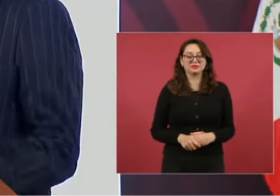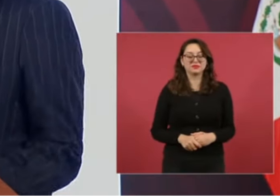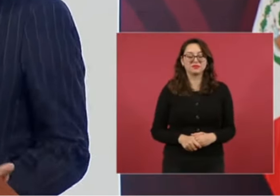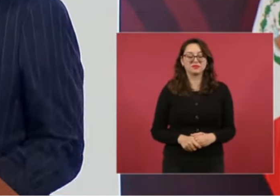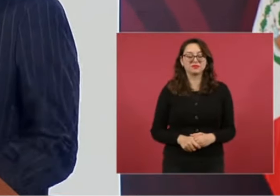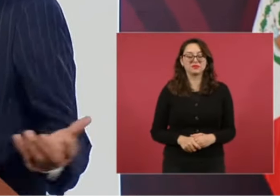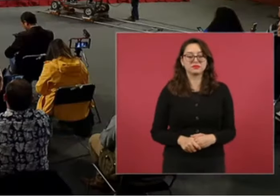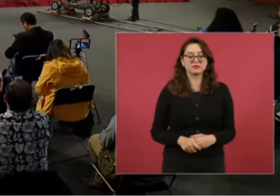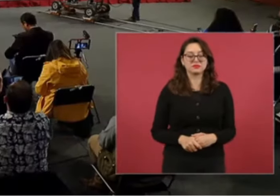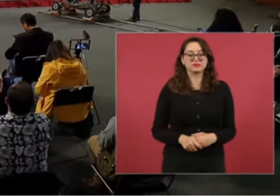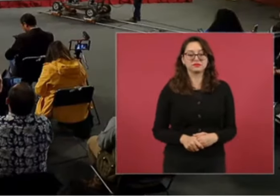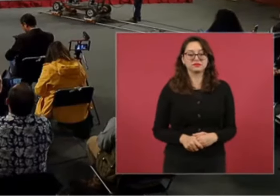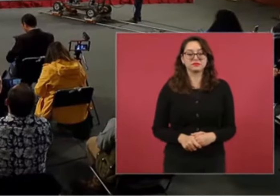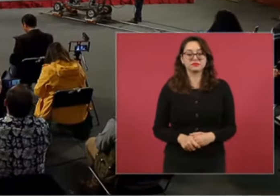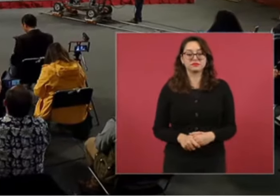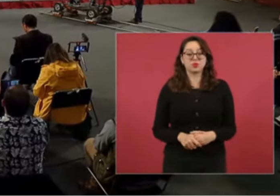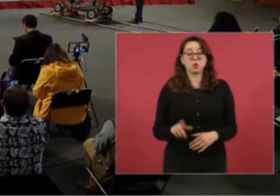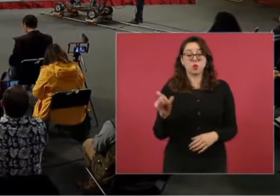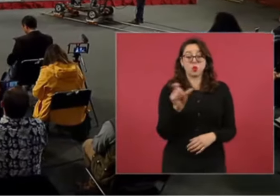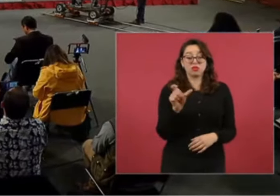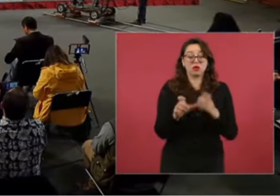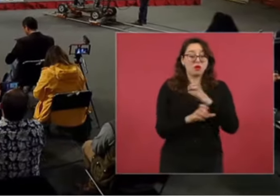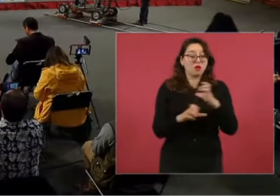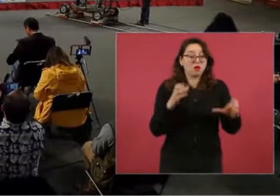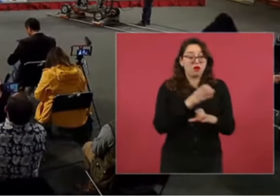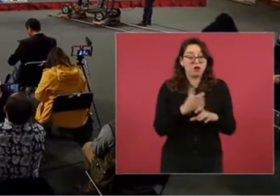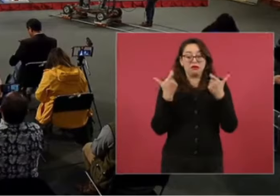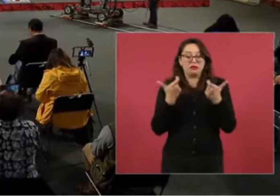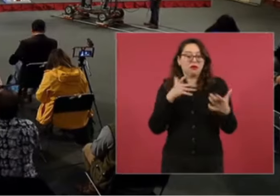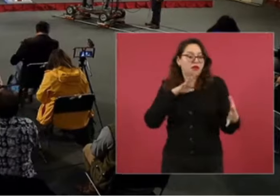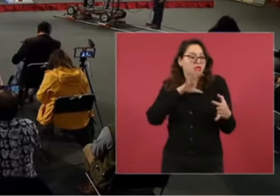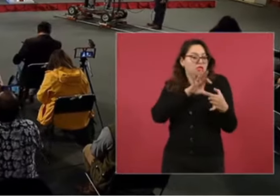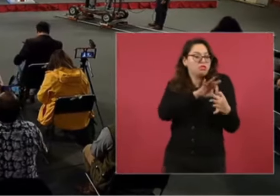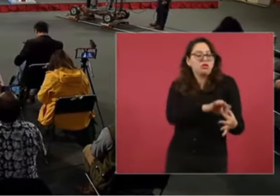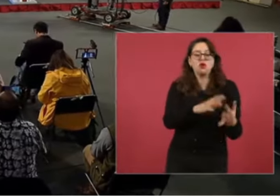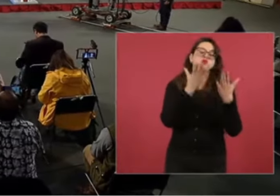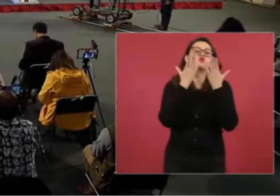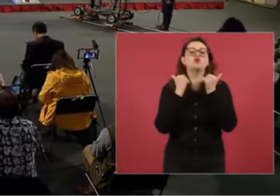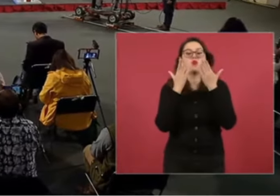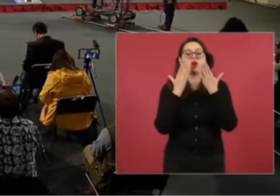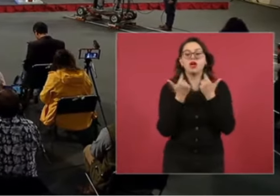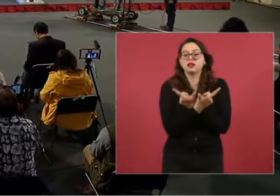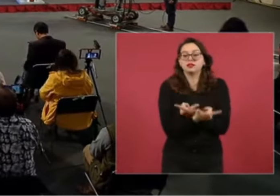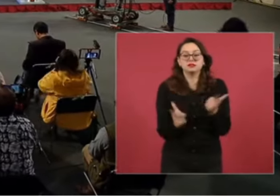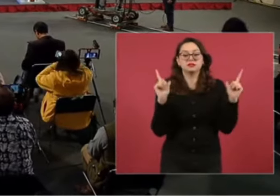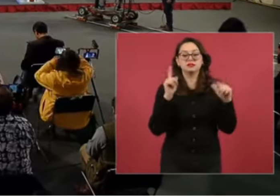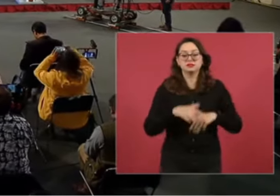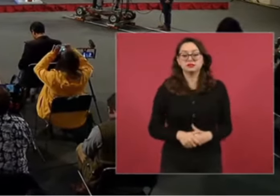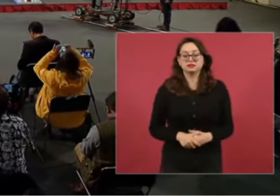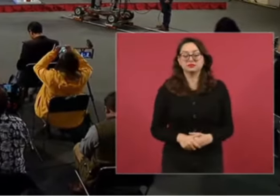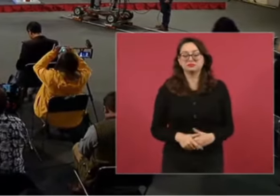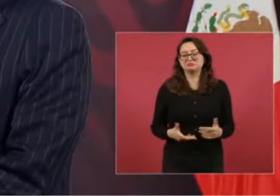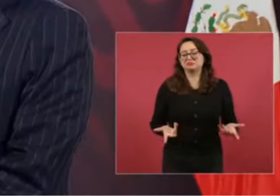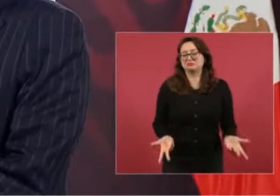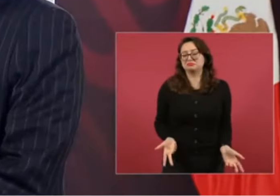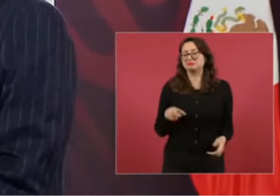Porque no es uno libre. A mí me saca un reportaje este señor de mis